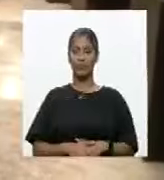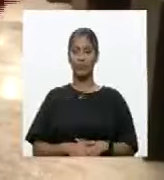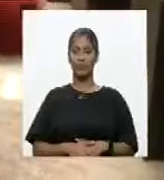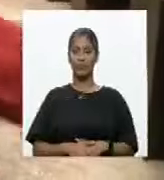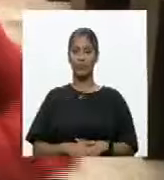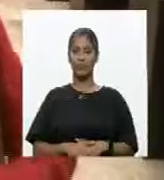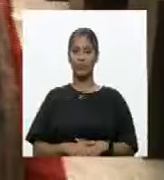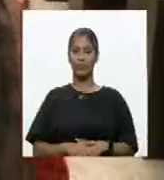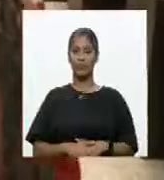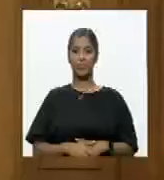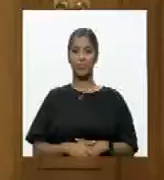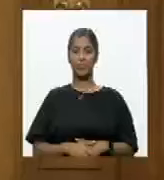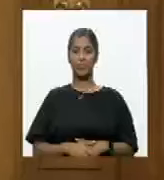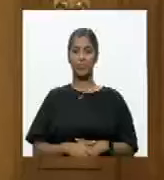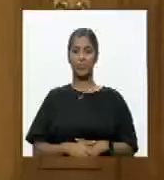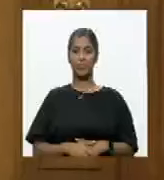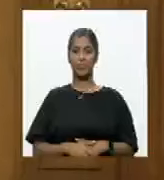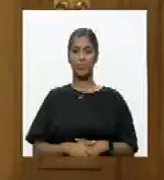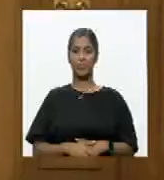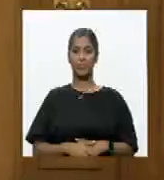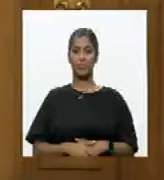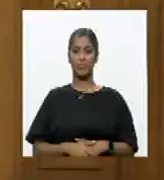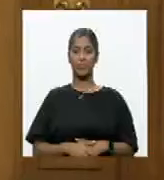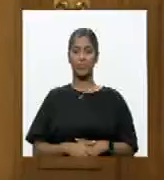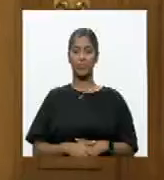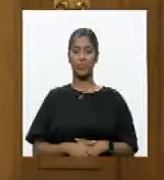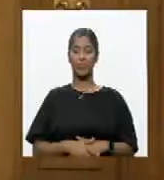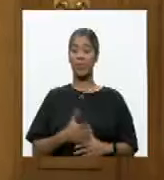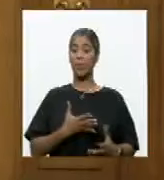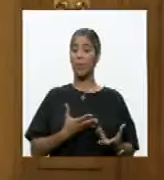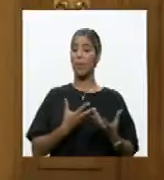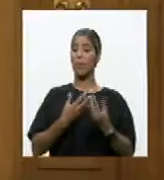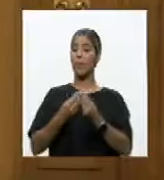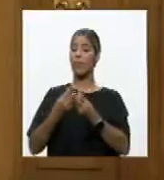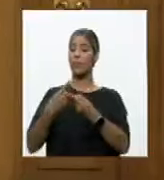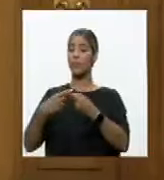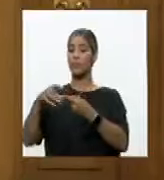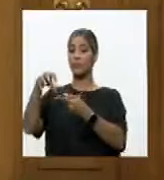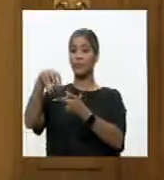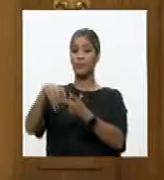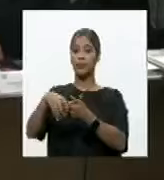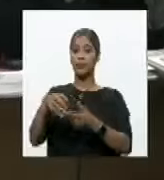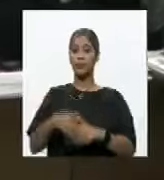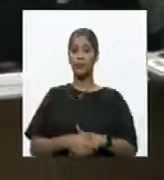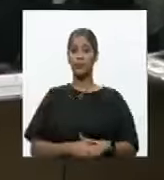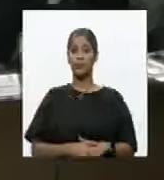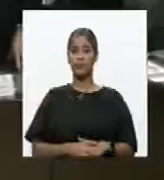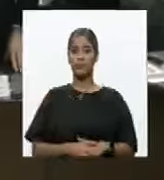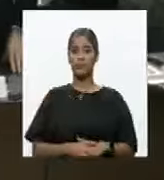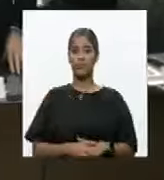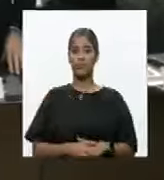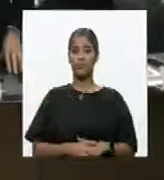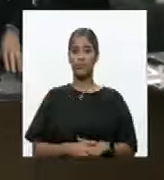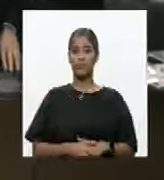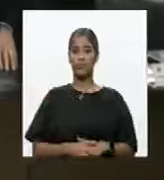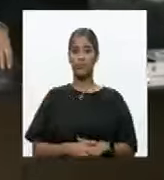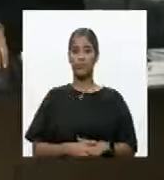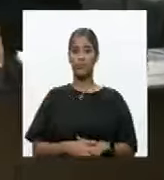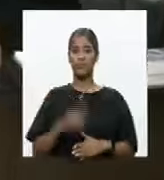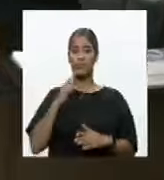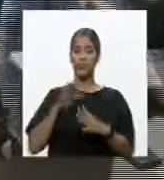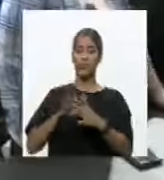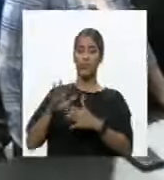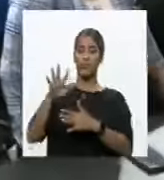hey, hey, hey! ¡Vámonos, Pabocono! ¡Vámonos, montaña